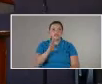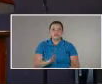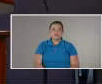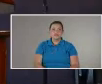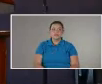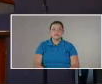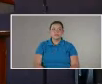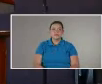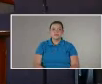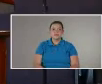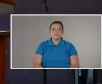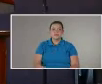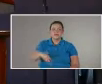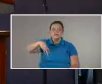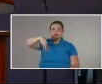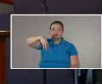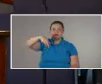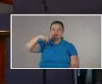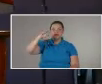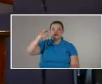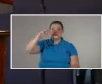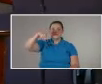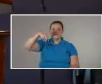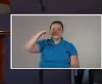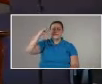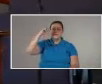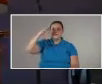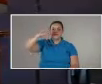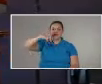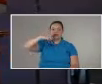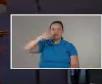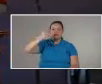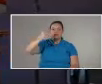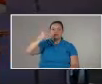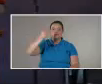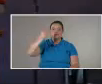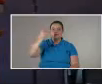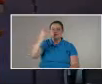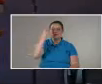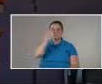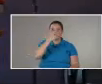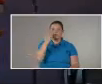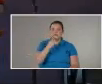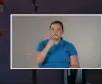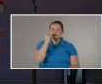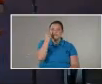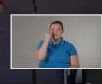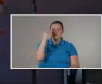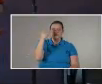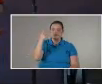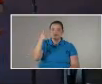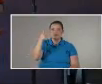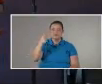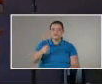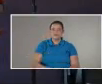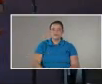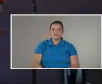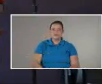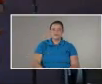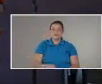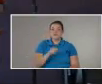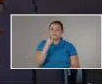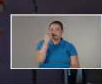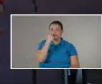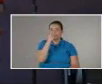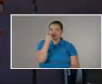La menopausia. Cuando comienza la andropausia o la menopausia, hermano. Las mujeres